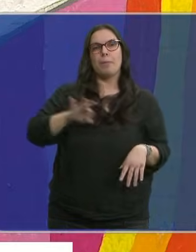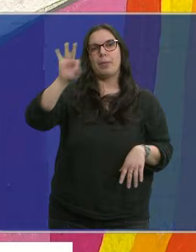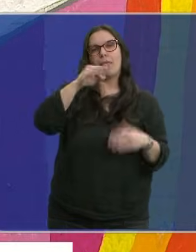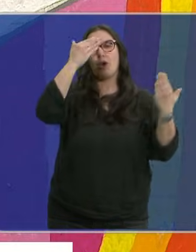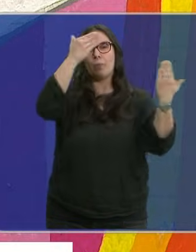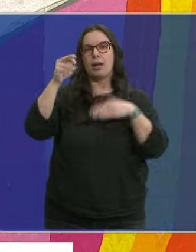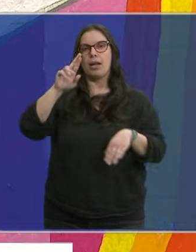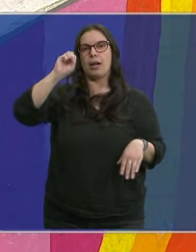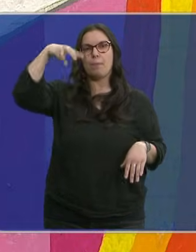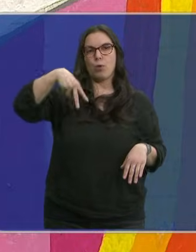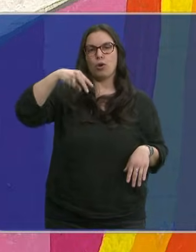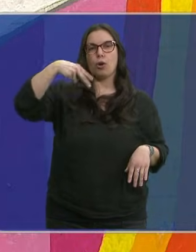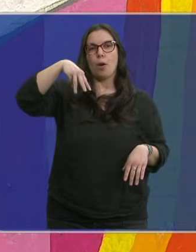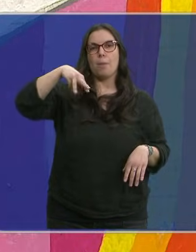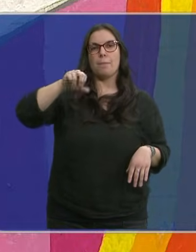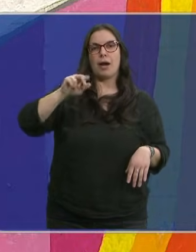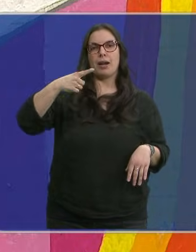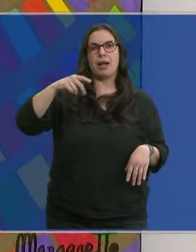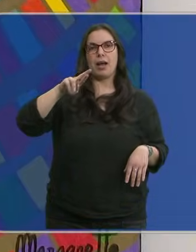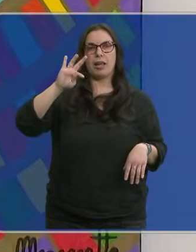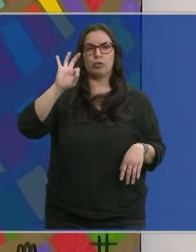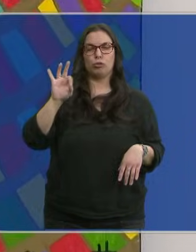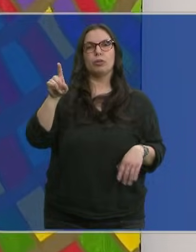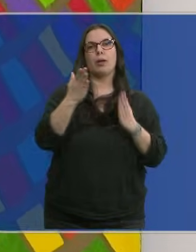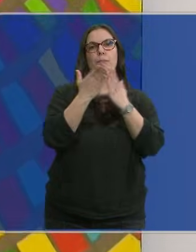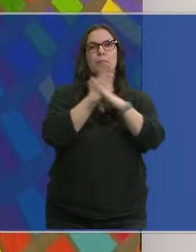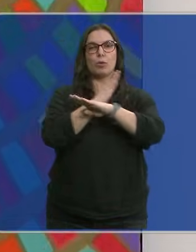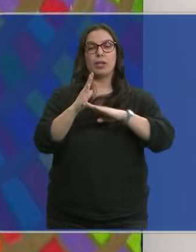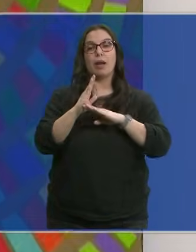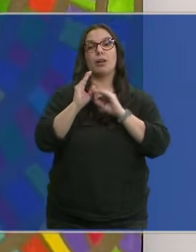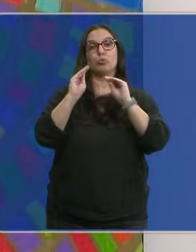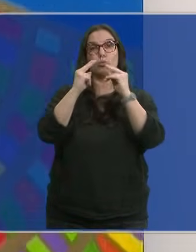Ramón Margareto. Seña de identidad del cine regional, la Biblioteca Pública